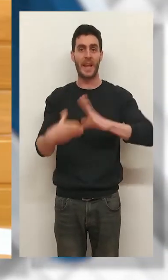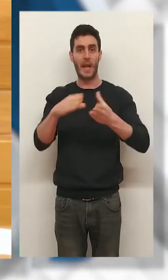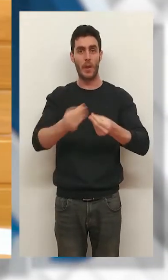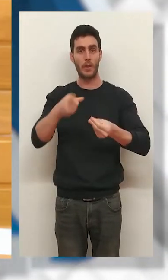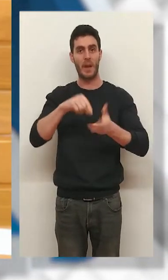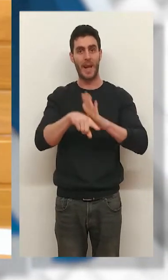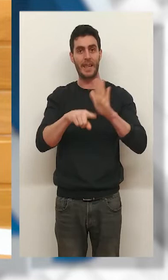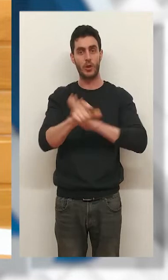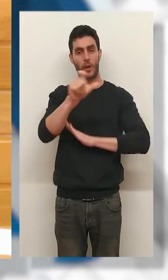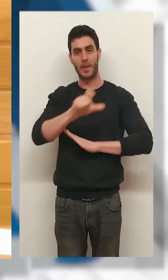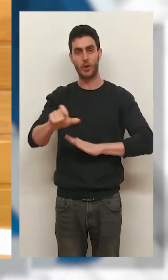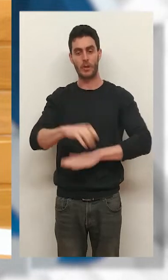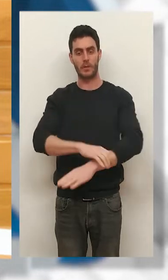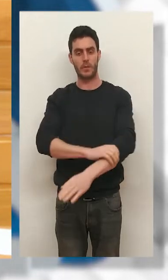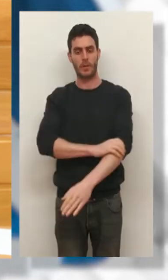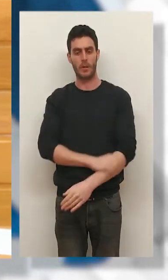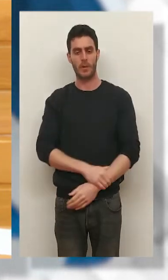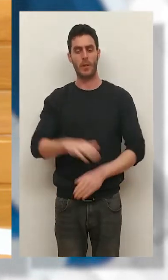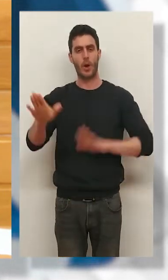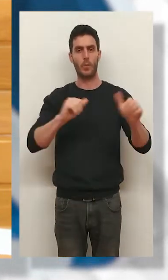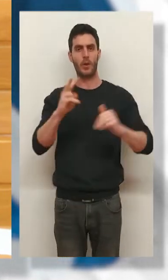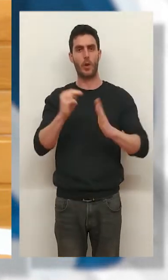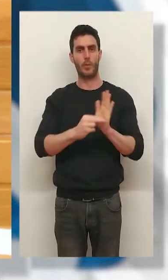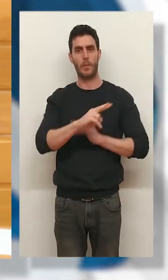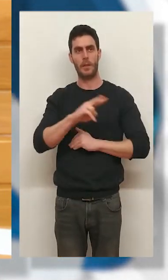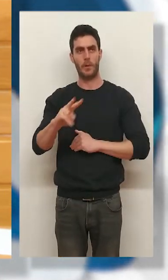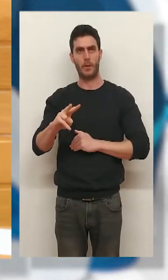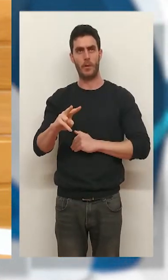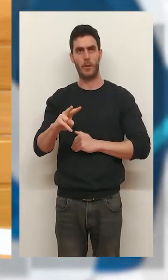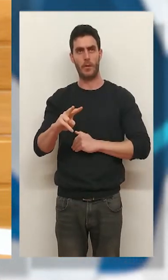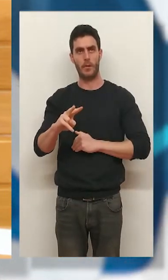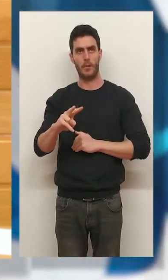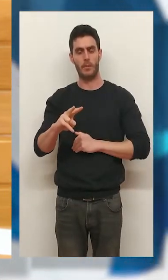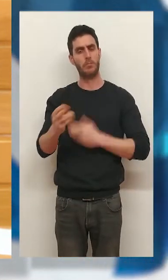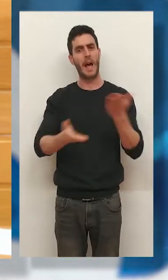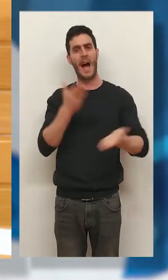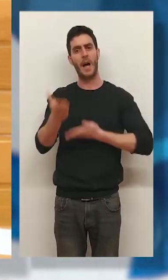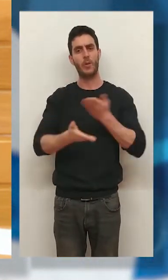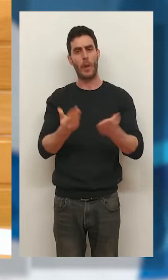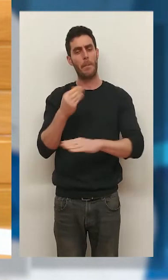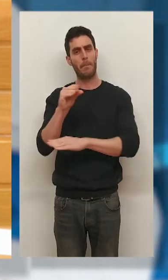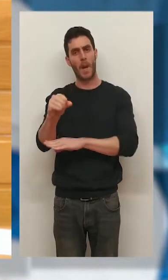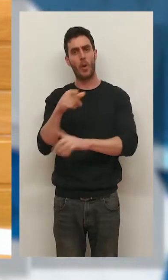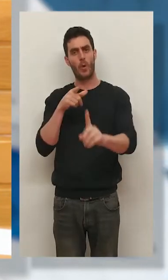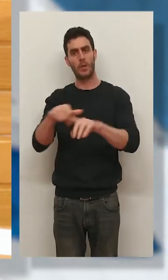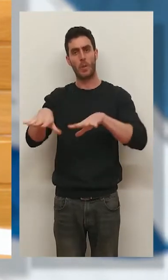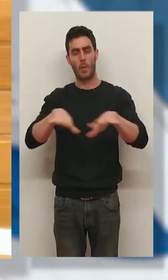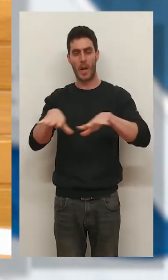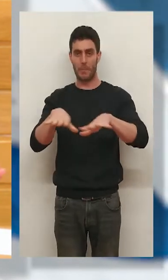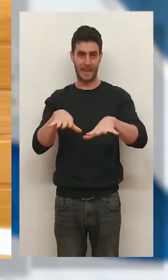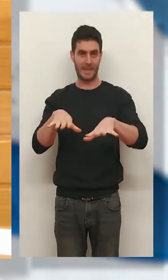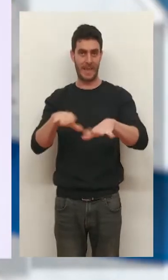En la convocatoria 2022 ha sacado una línea de ayudas para poner en marcha distintos proyectos en el